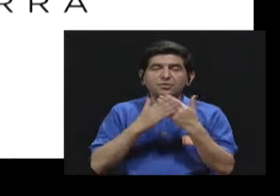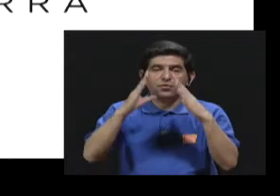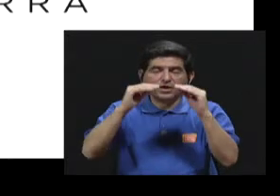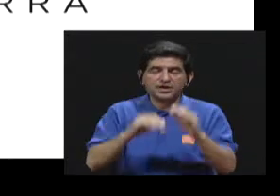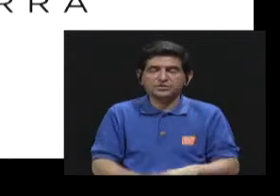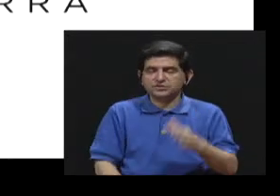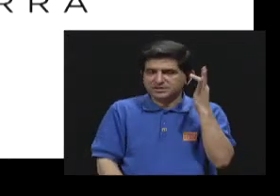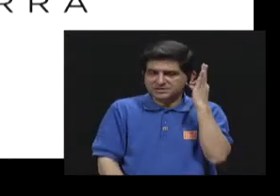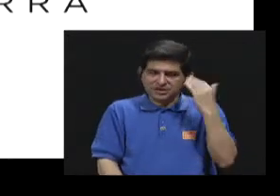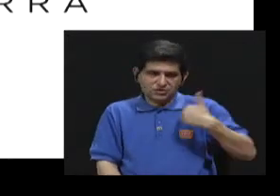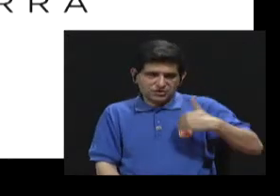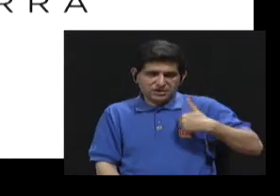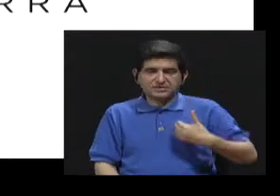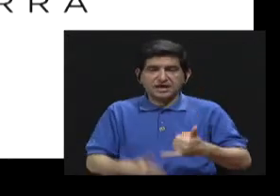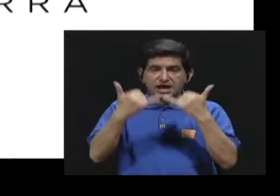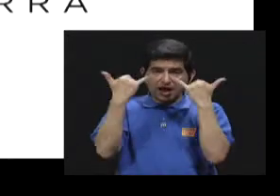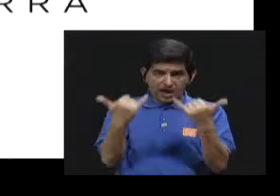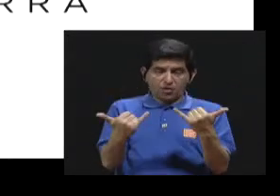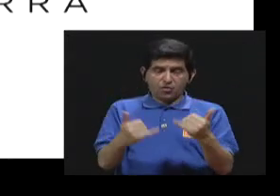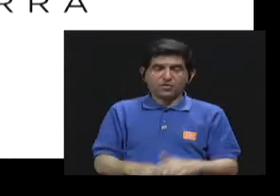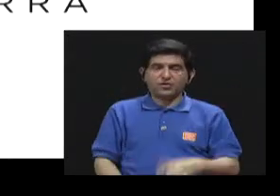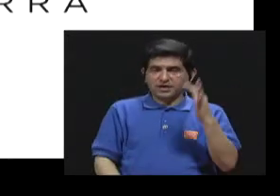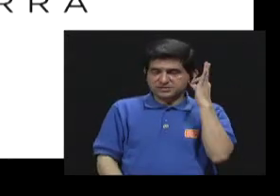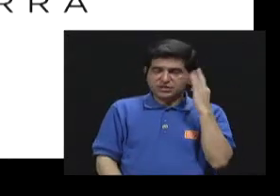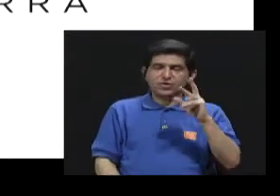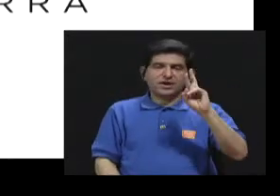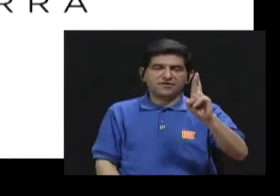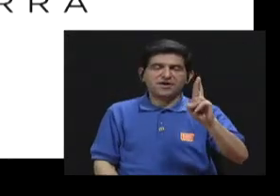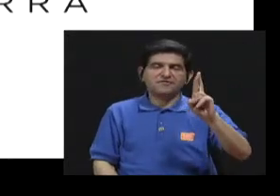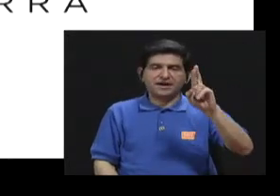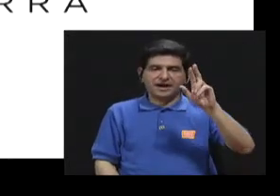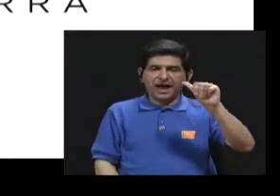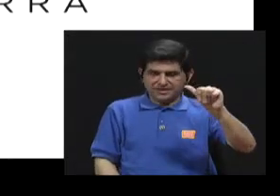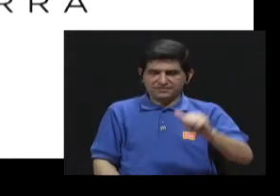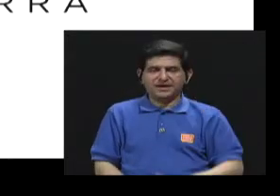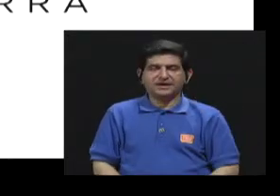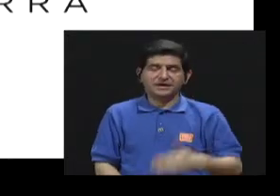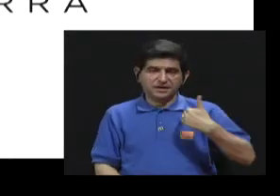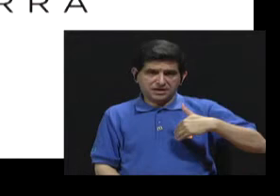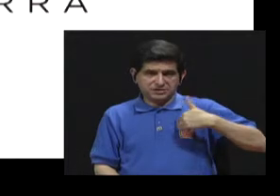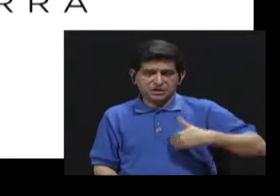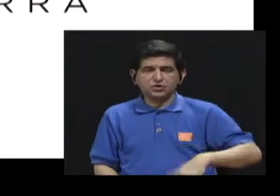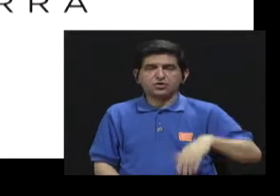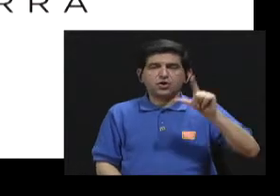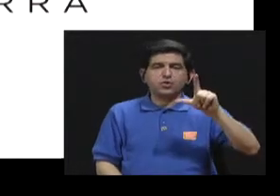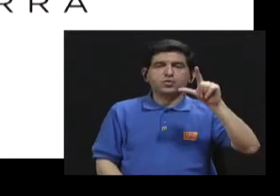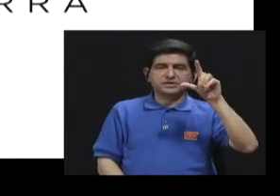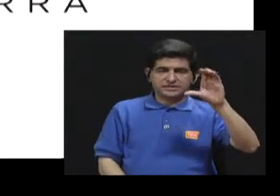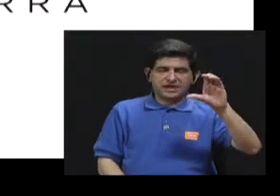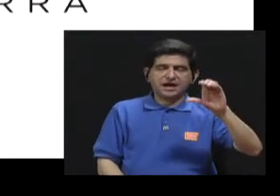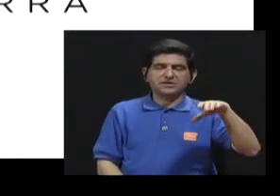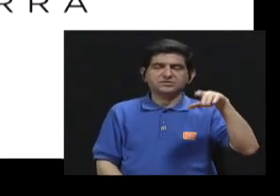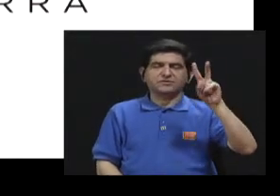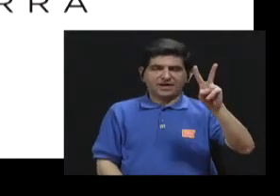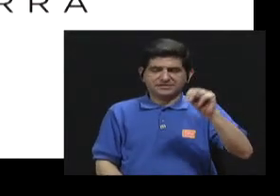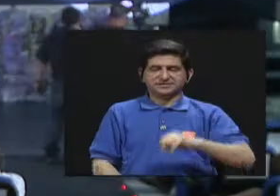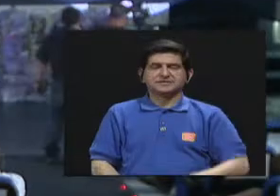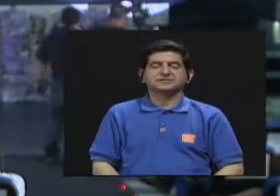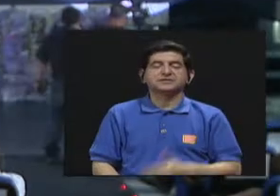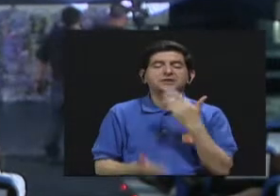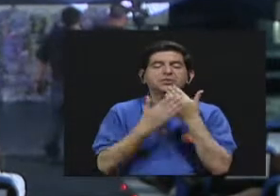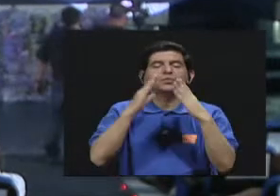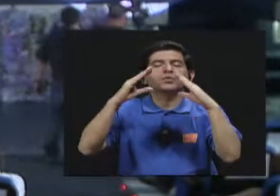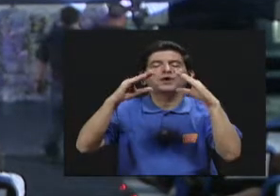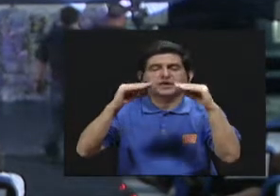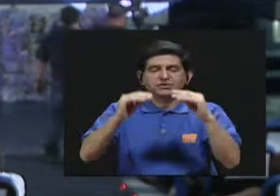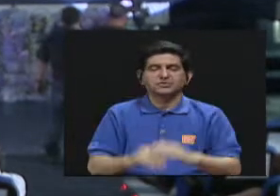Buenas noches, señoras y señores, con ustedes la señora Rebeca Alemán y el señor Luis Carlos Vázquez.